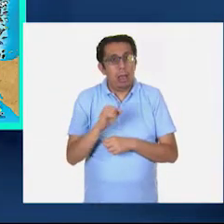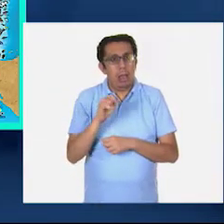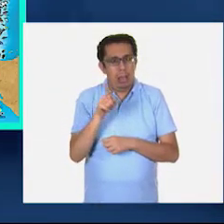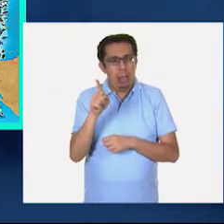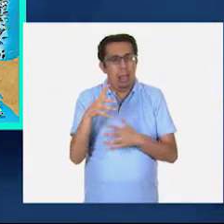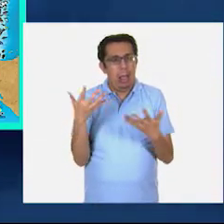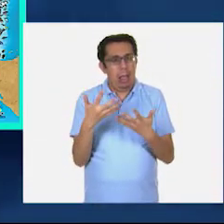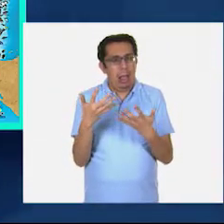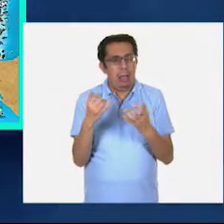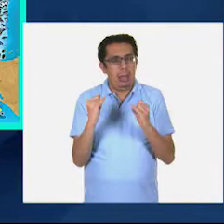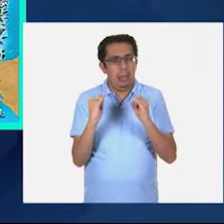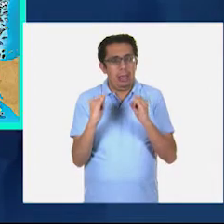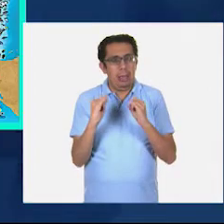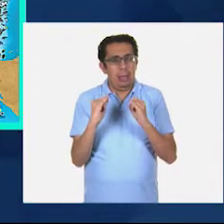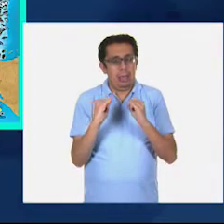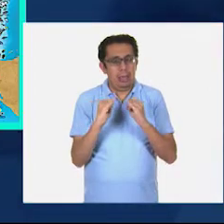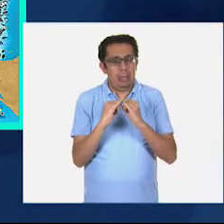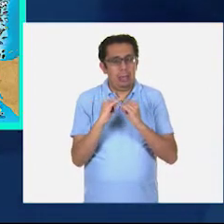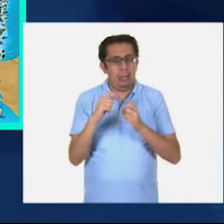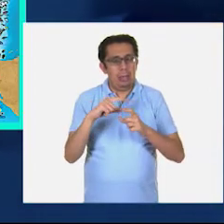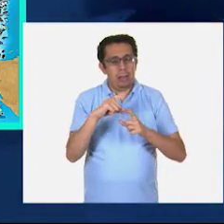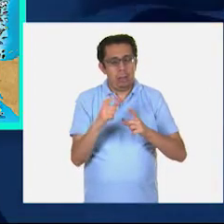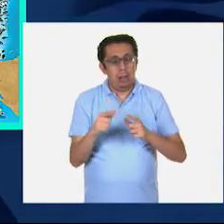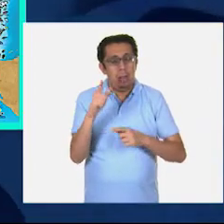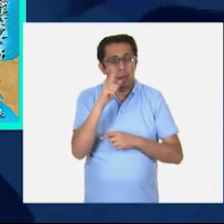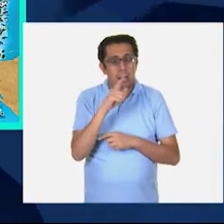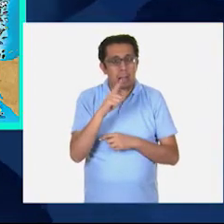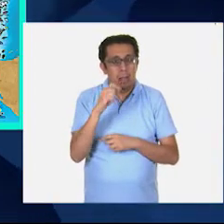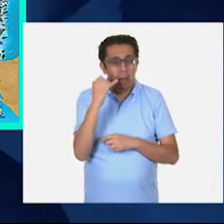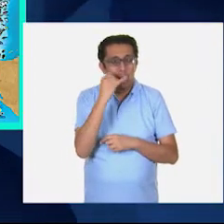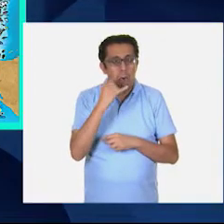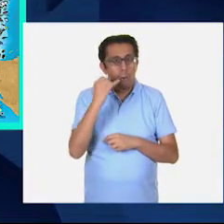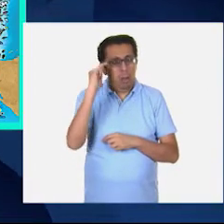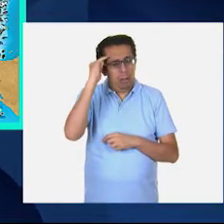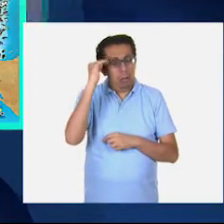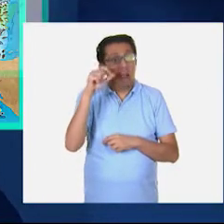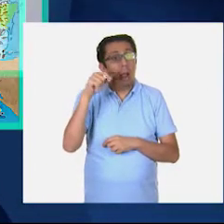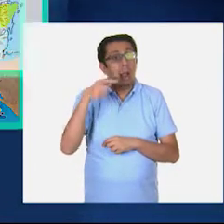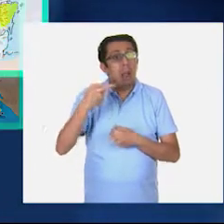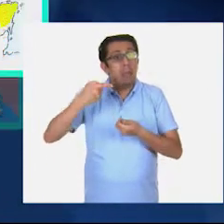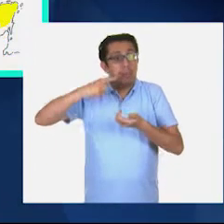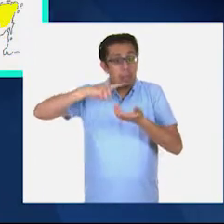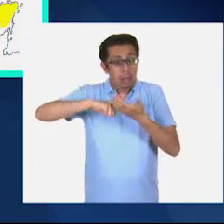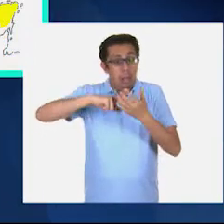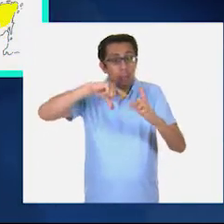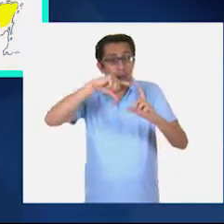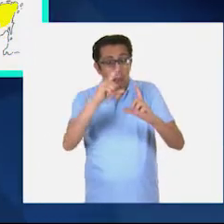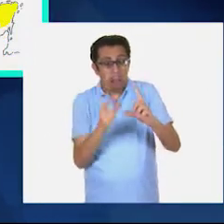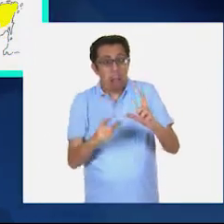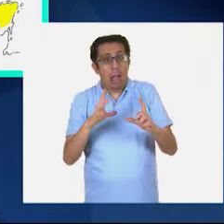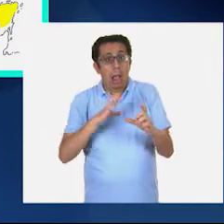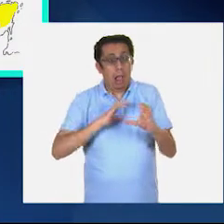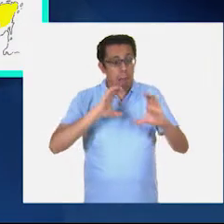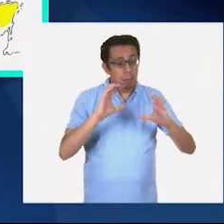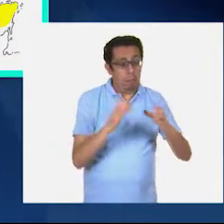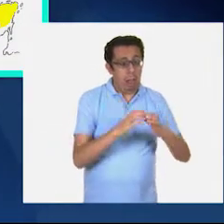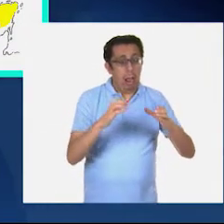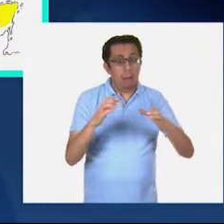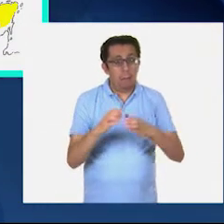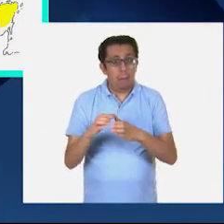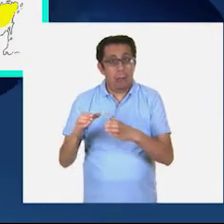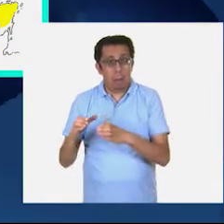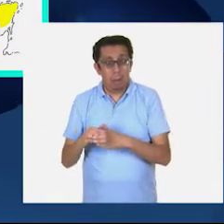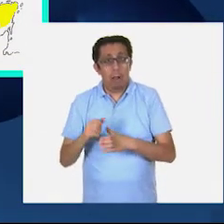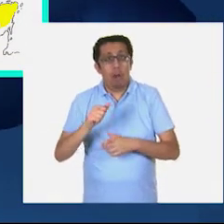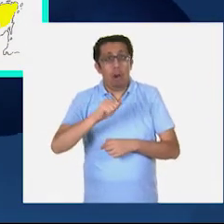INALI, existe en nuestro país la presencia de un total de 11 familias lingüísticas y de ellas